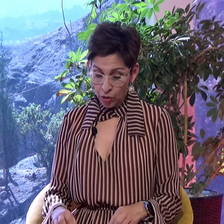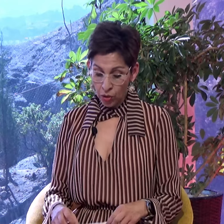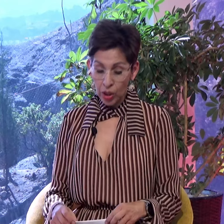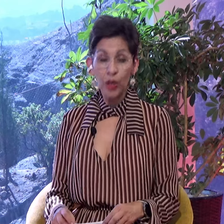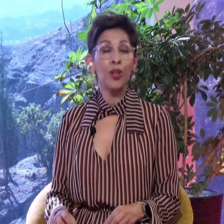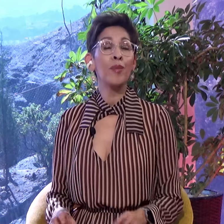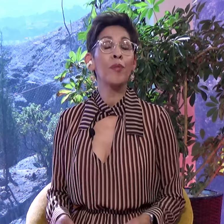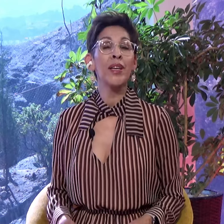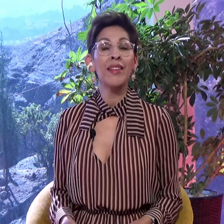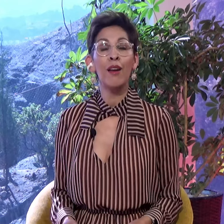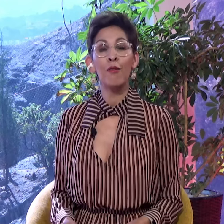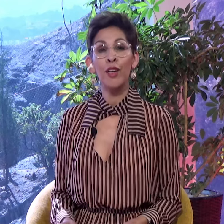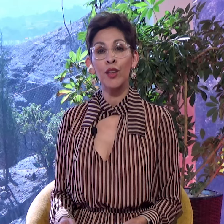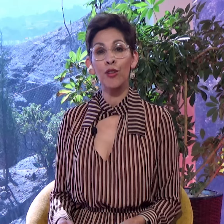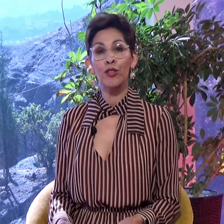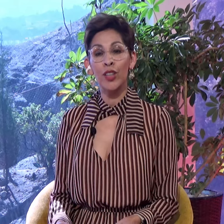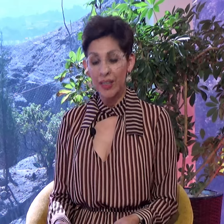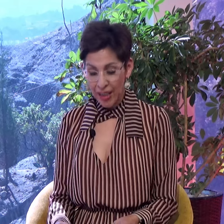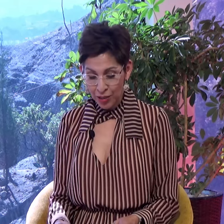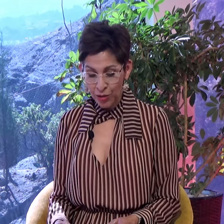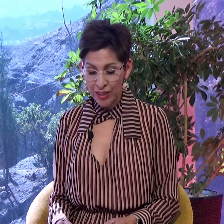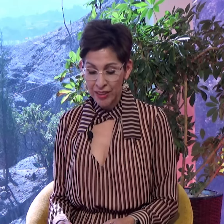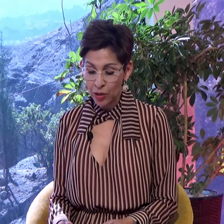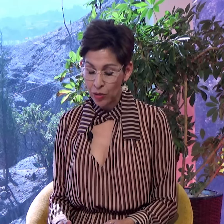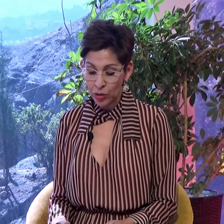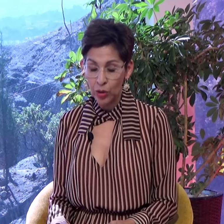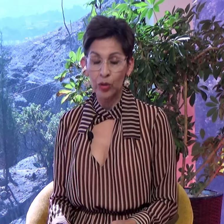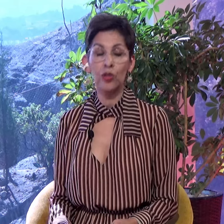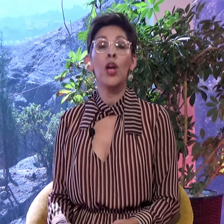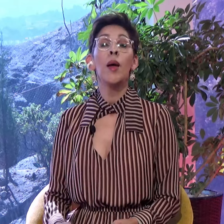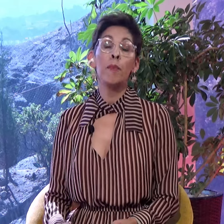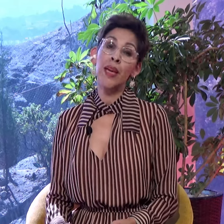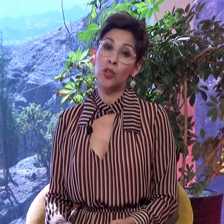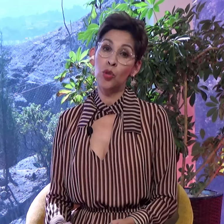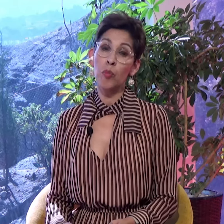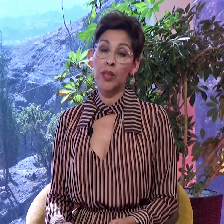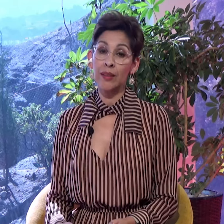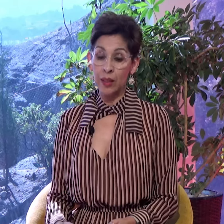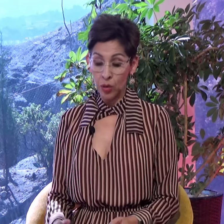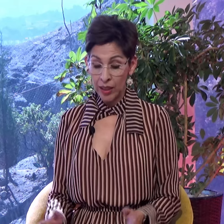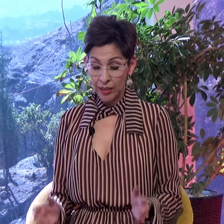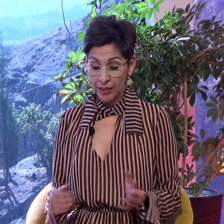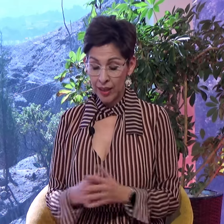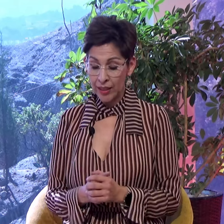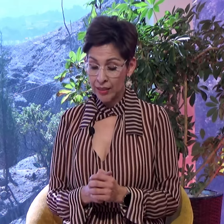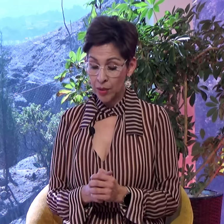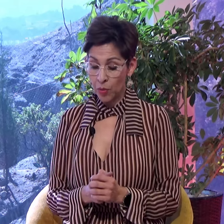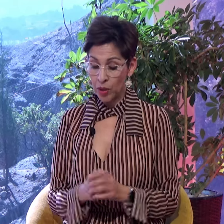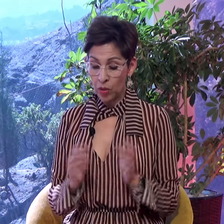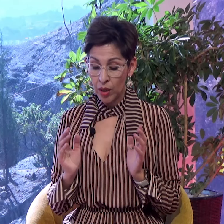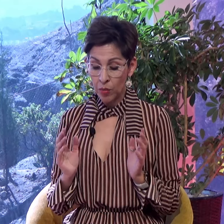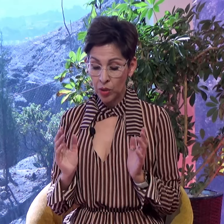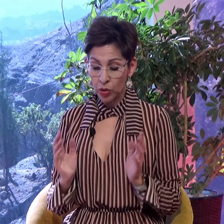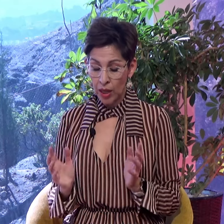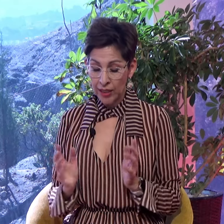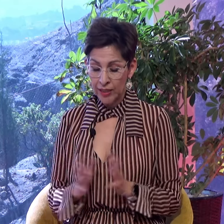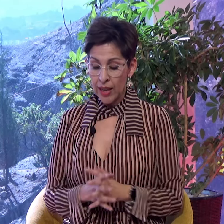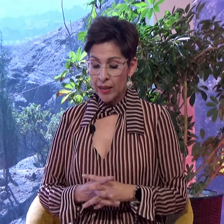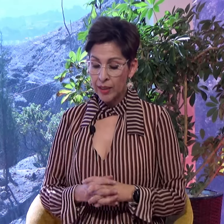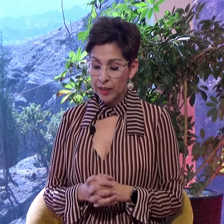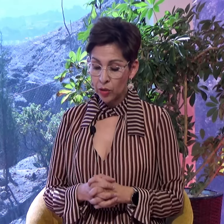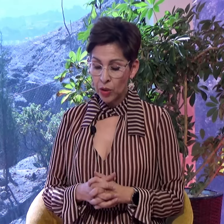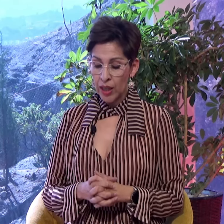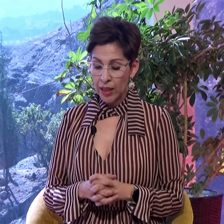eso le doy la bienvenida a Alfredo Serrano, que está con nosotros vía Zoom, porque entiendo que él está en este momento en Buenos